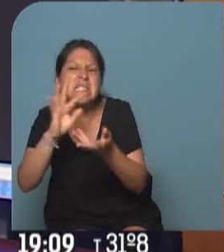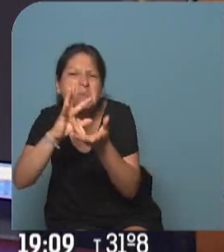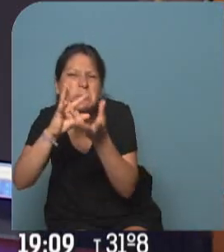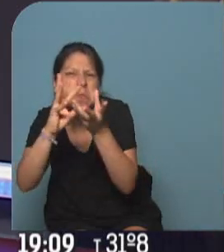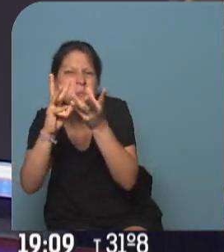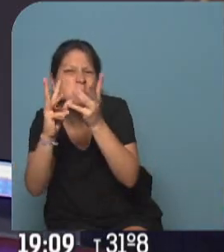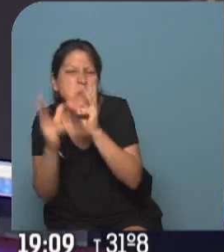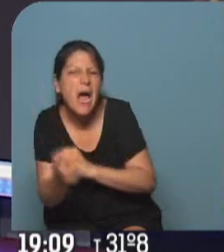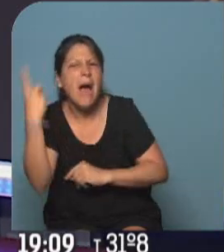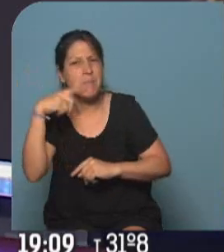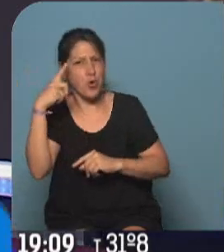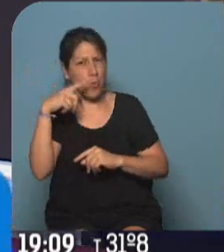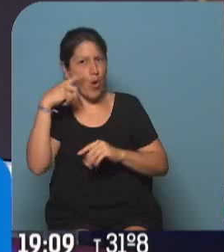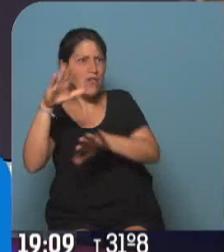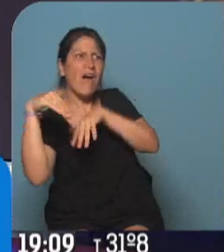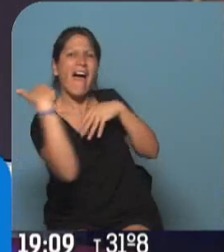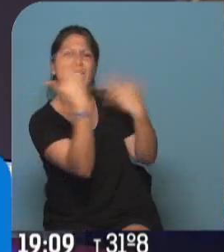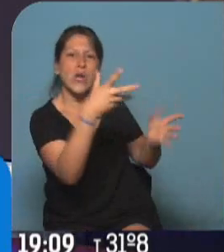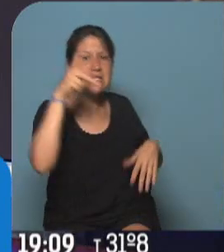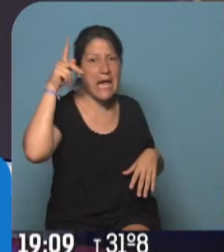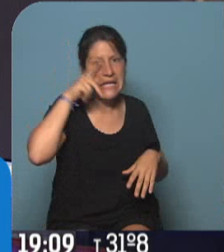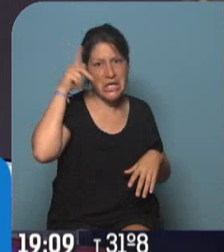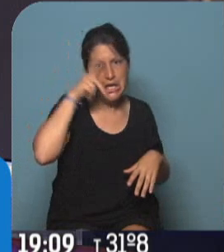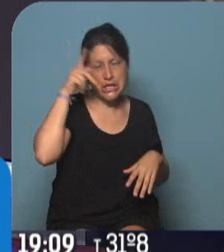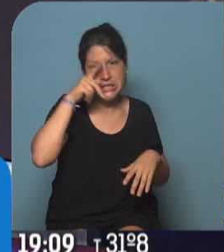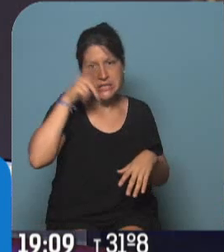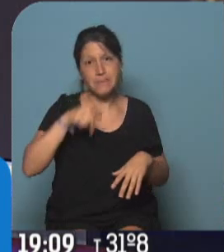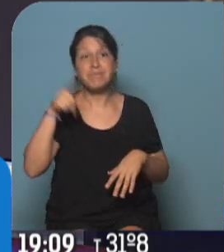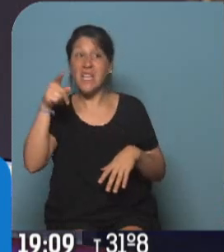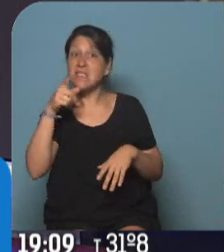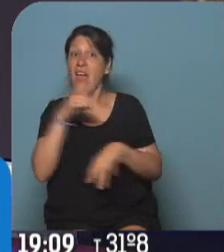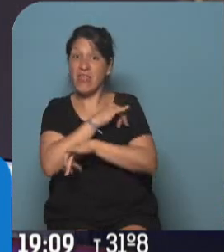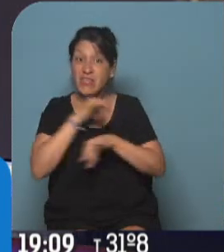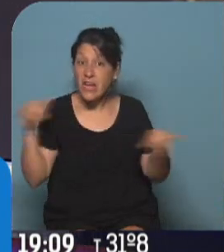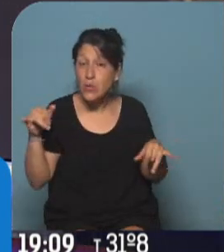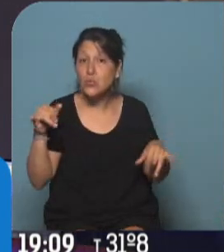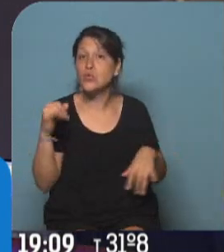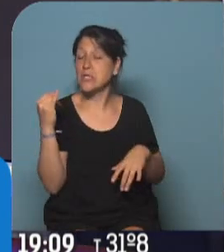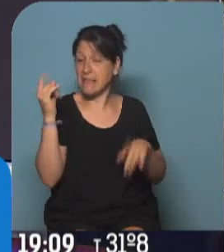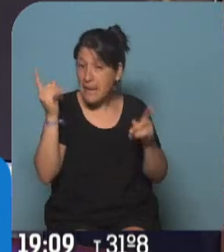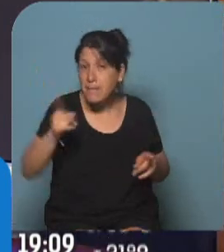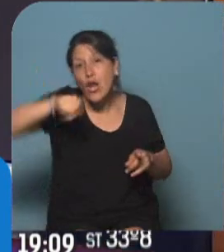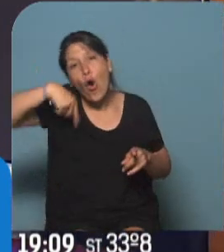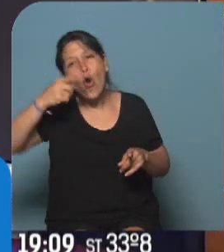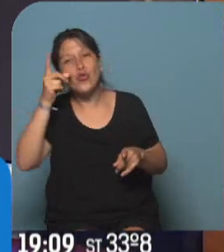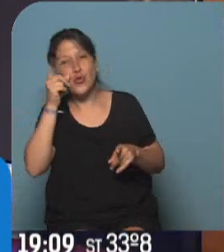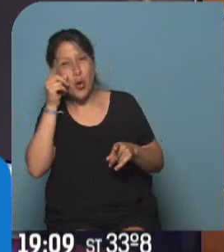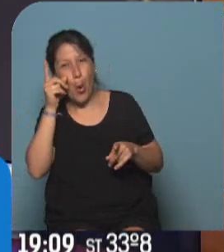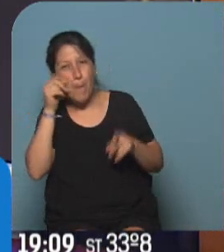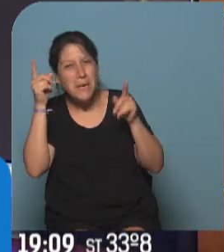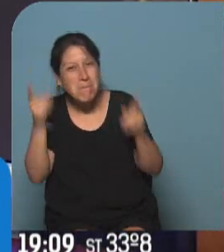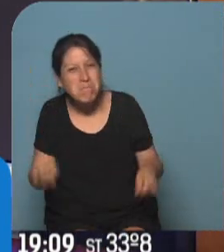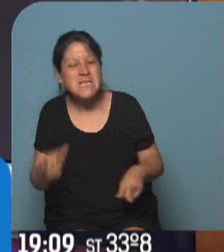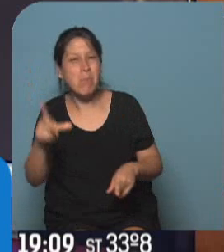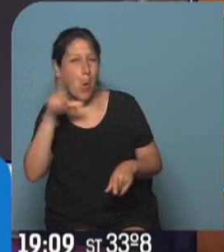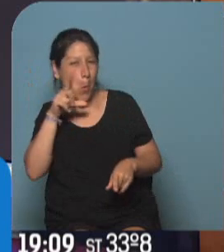esa causa, concretamente la había hecho la denuncia Enrique Piragini en julio de 2009, decía que el patrimonio del